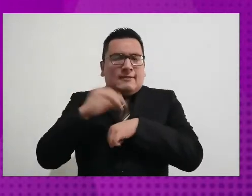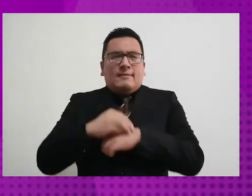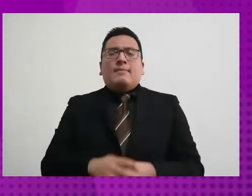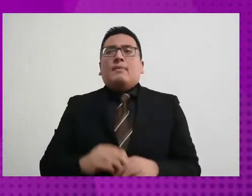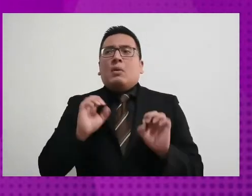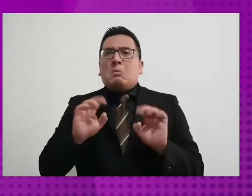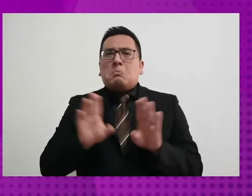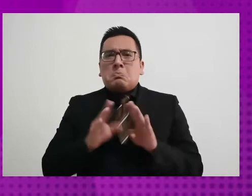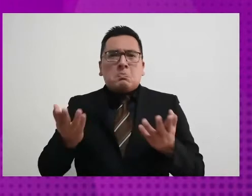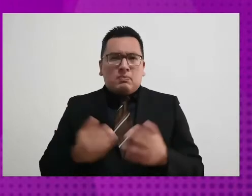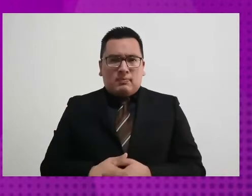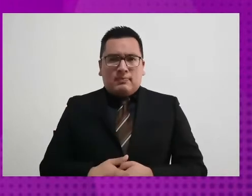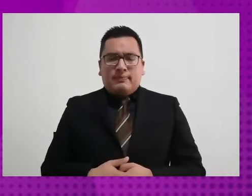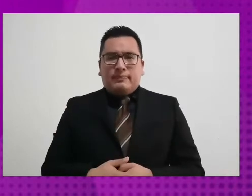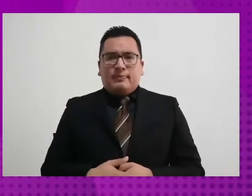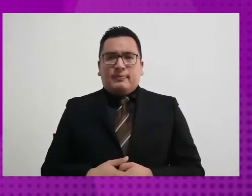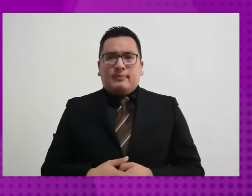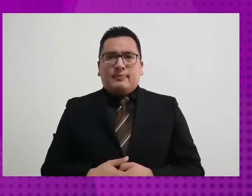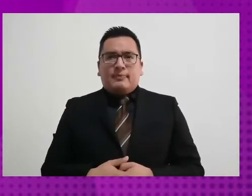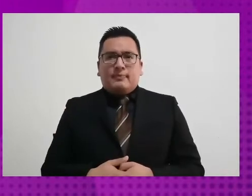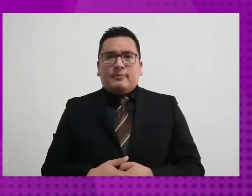precedentes que haya en cada uno de los estados.